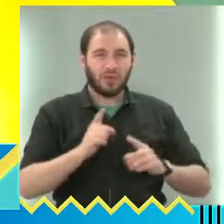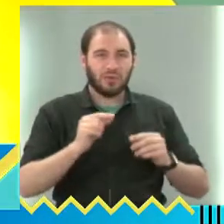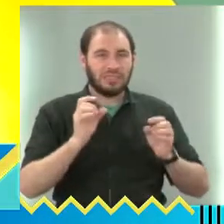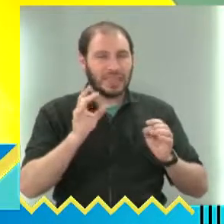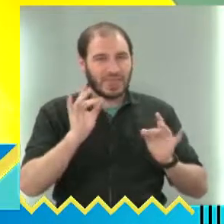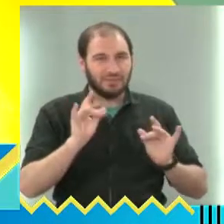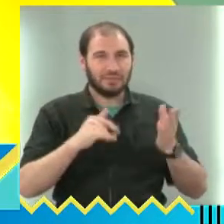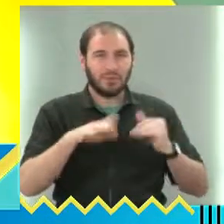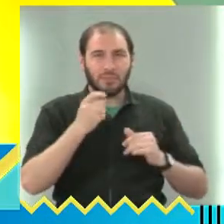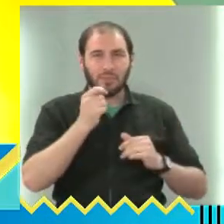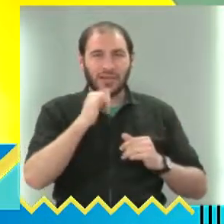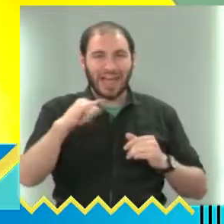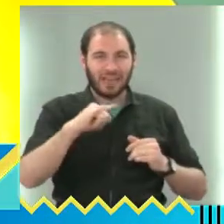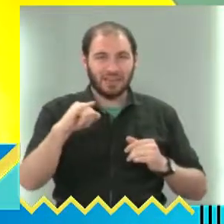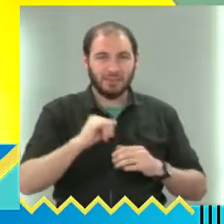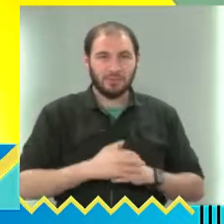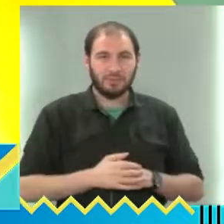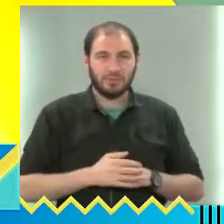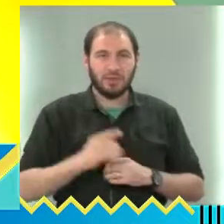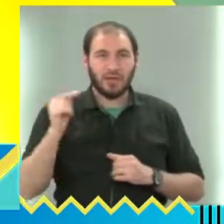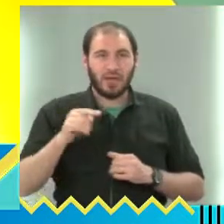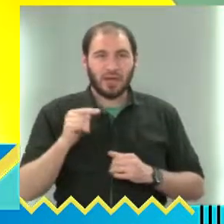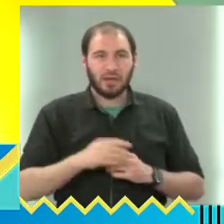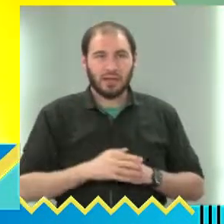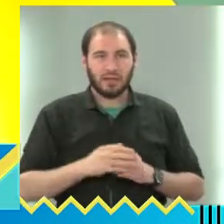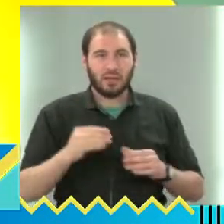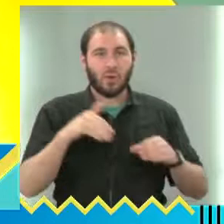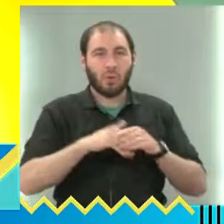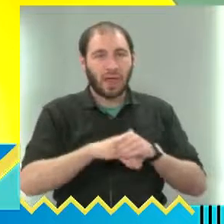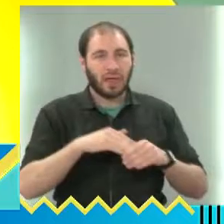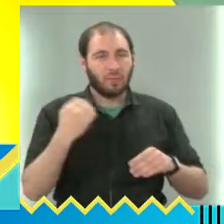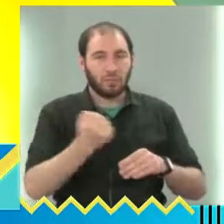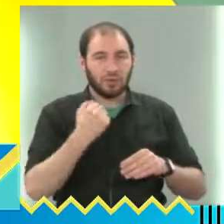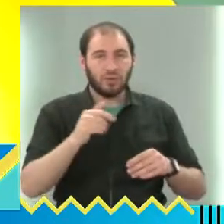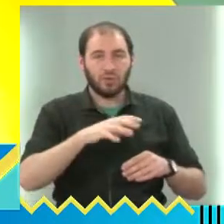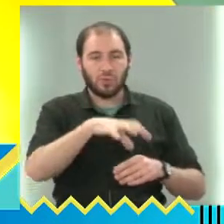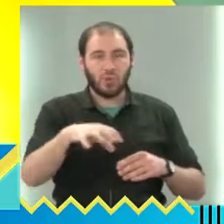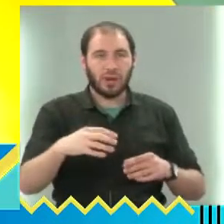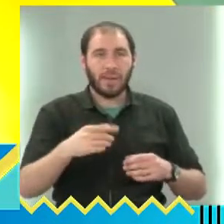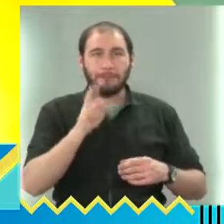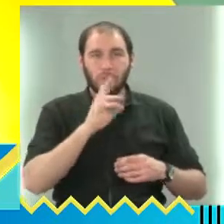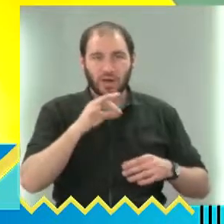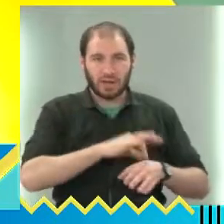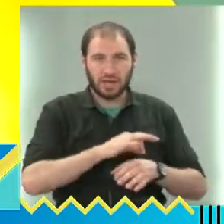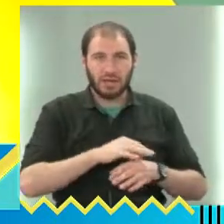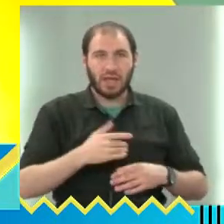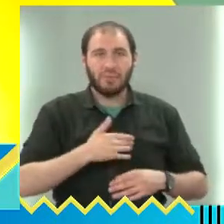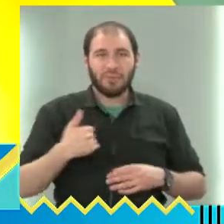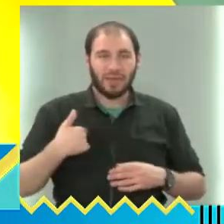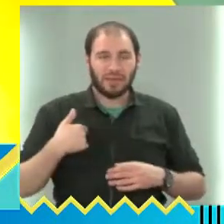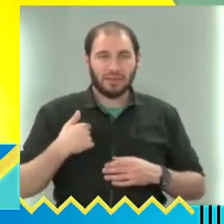críticos, como son los negativos, que hay que tener un cierto stock principalmente en las áreas de obstetricia, en las mamás